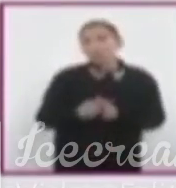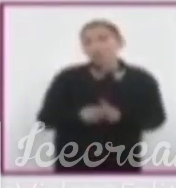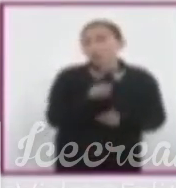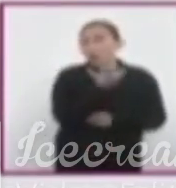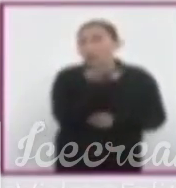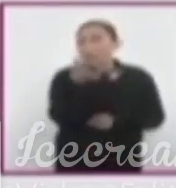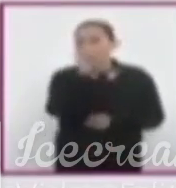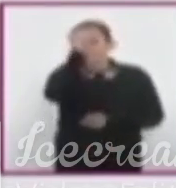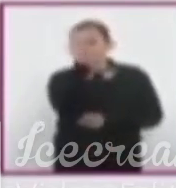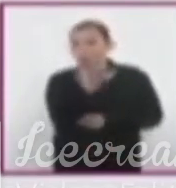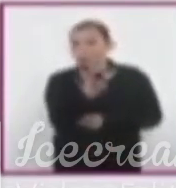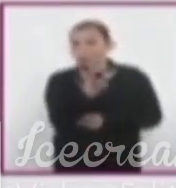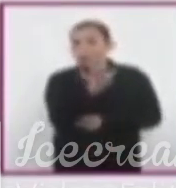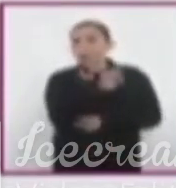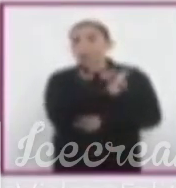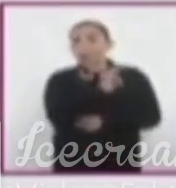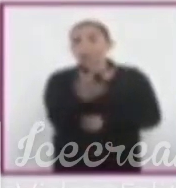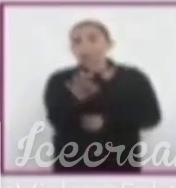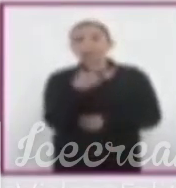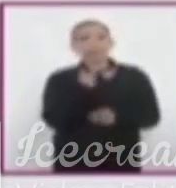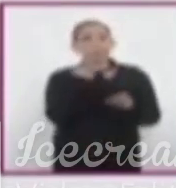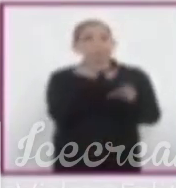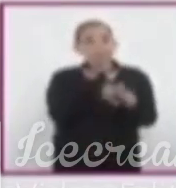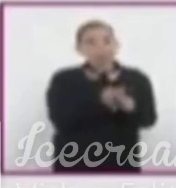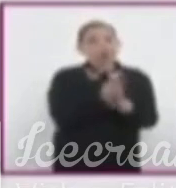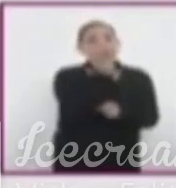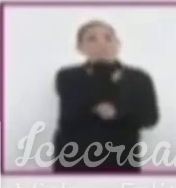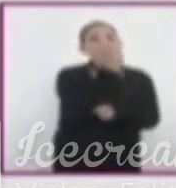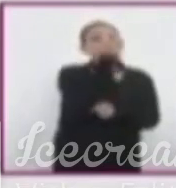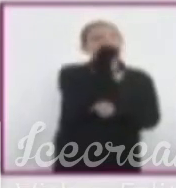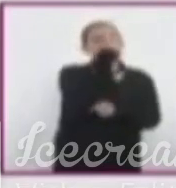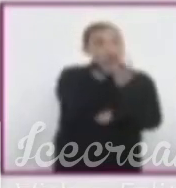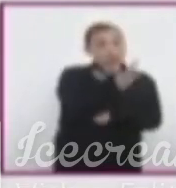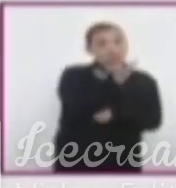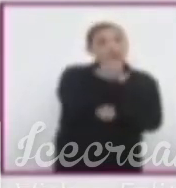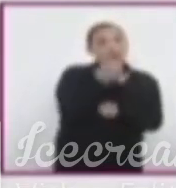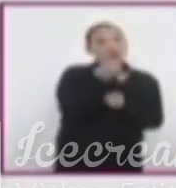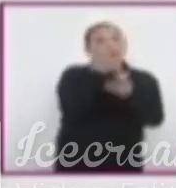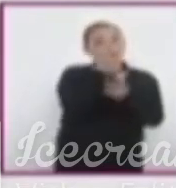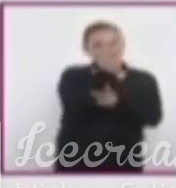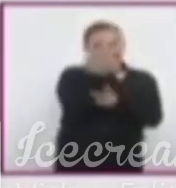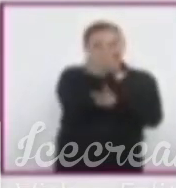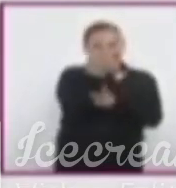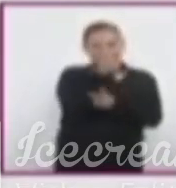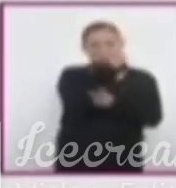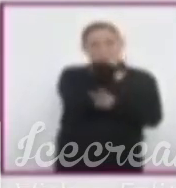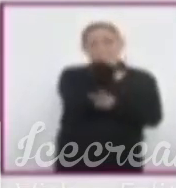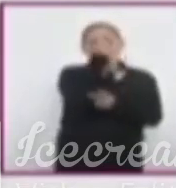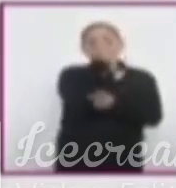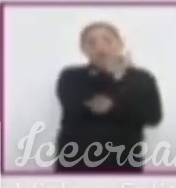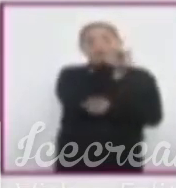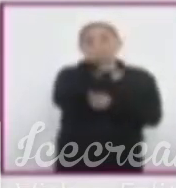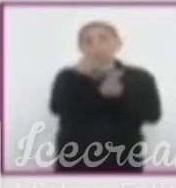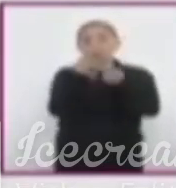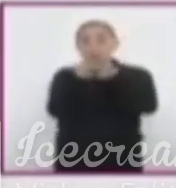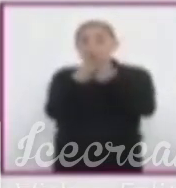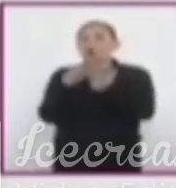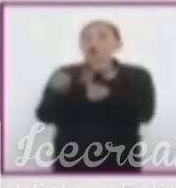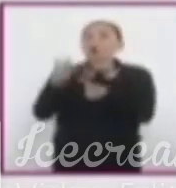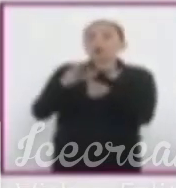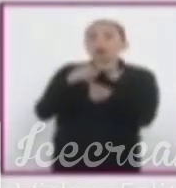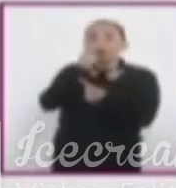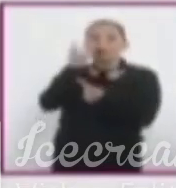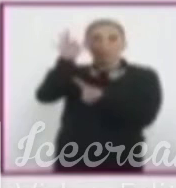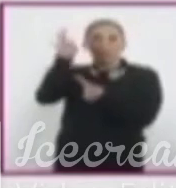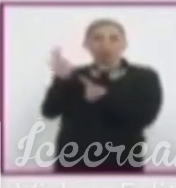cualquier porcentaje, puedes calcular primero el 1% de la cantidad y después multiplicarlo por el